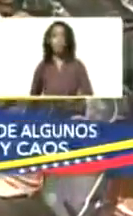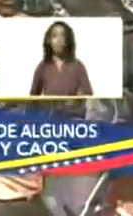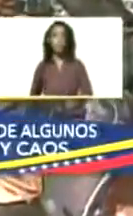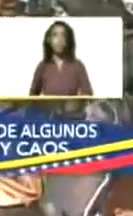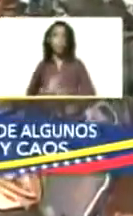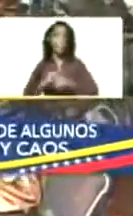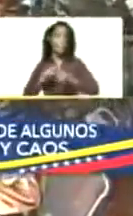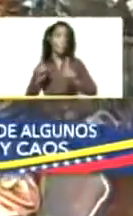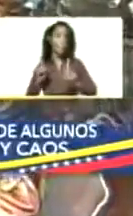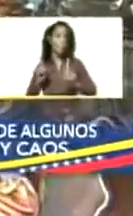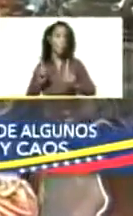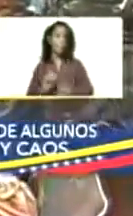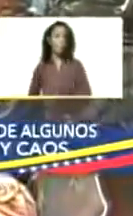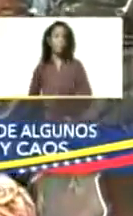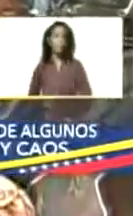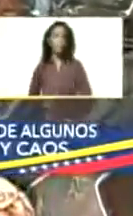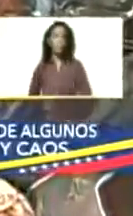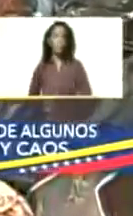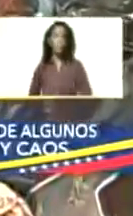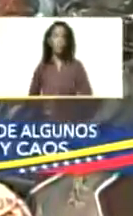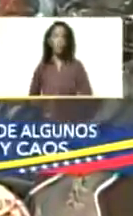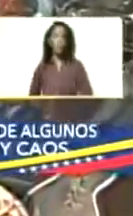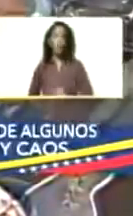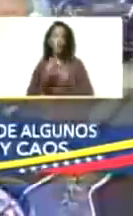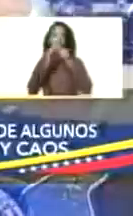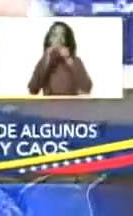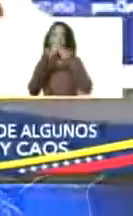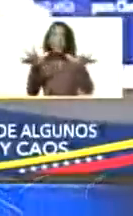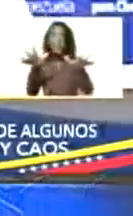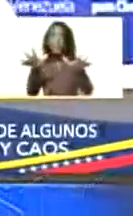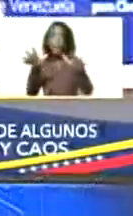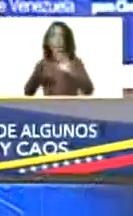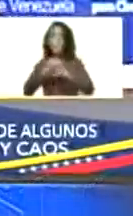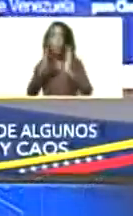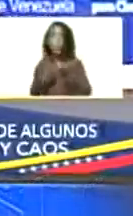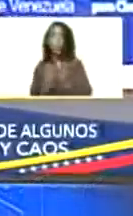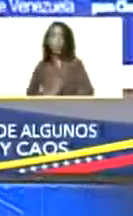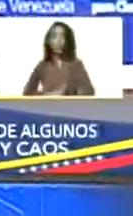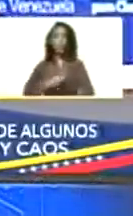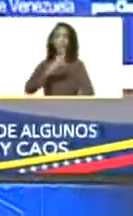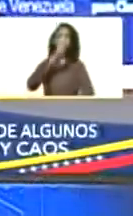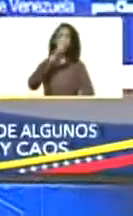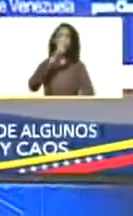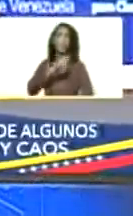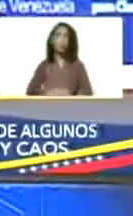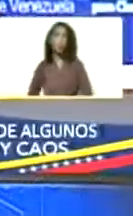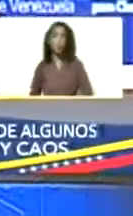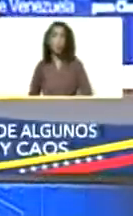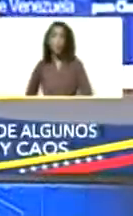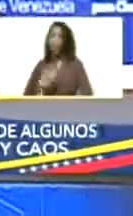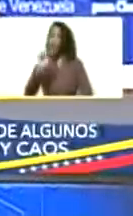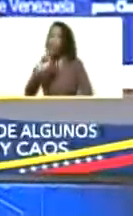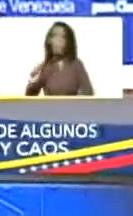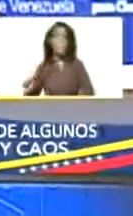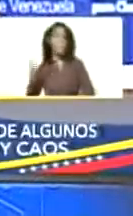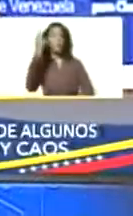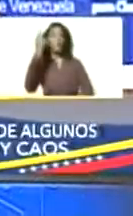Pero los anuncios en el mundo son catastróficos. No es la primera